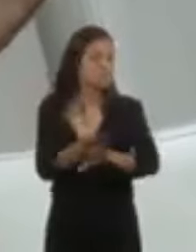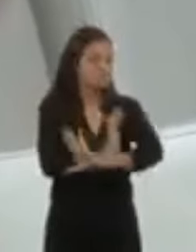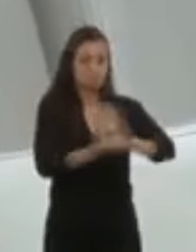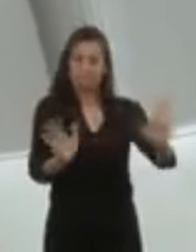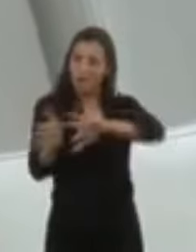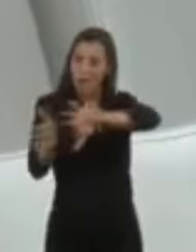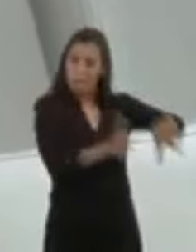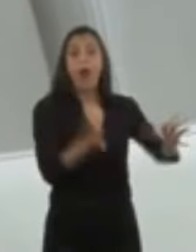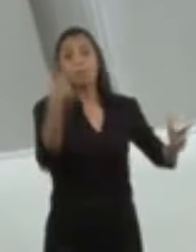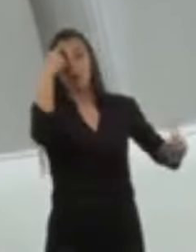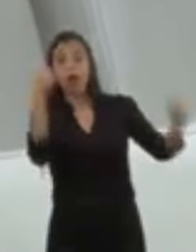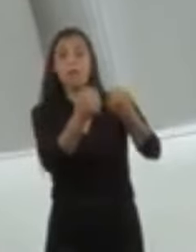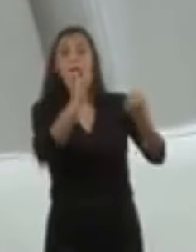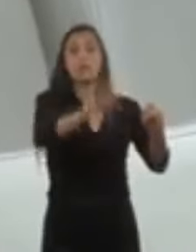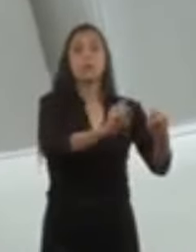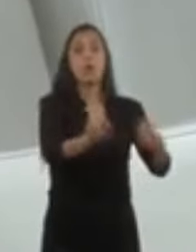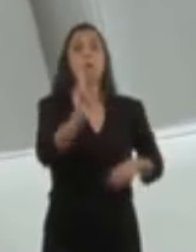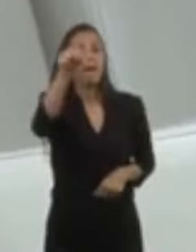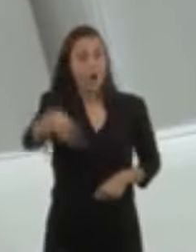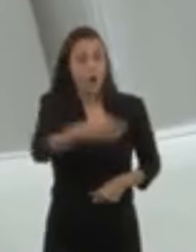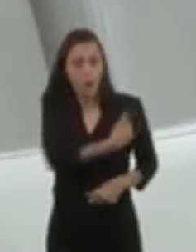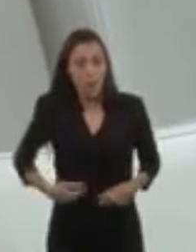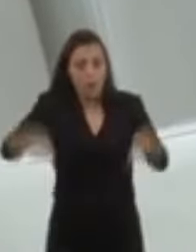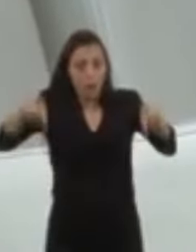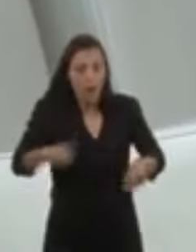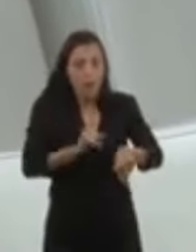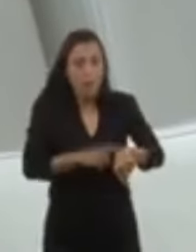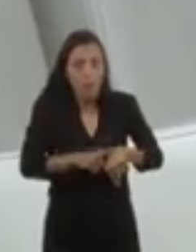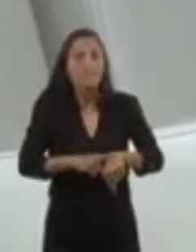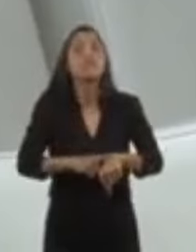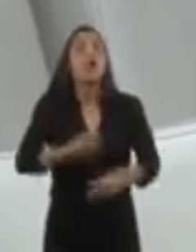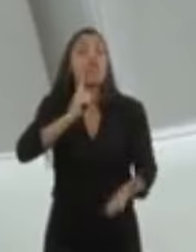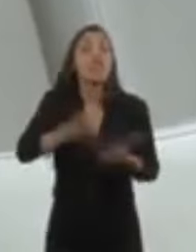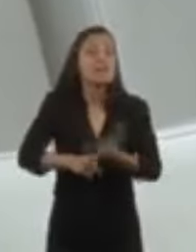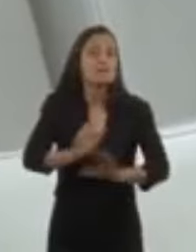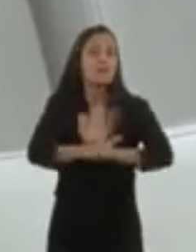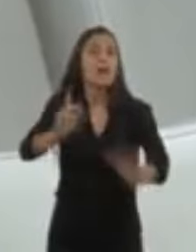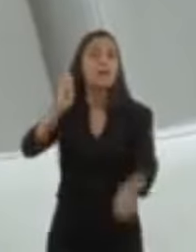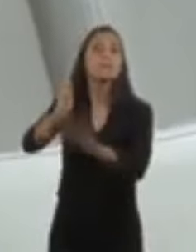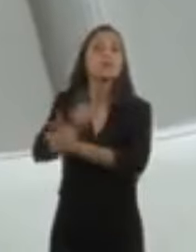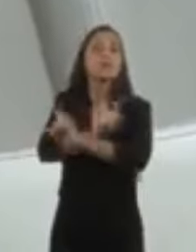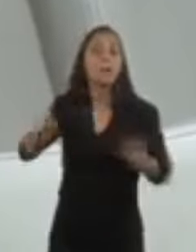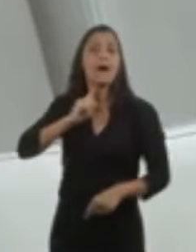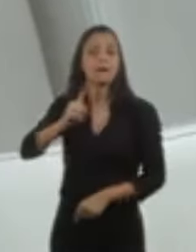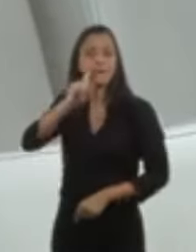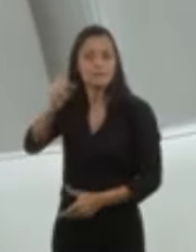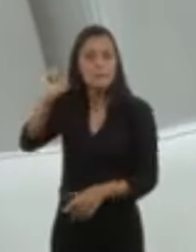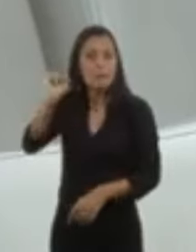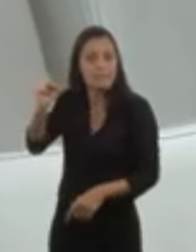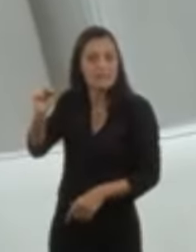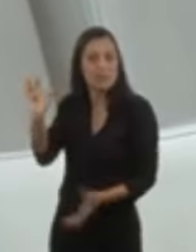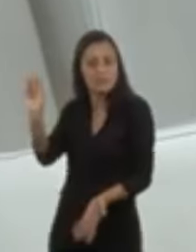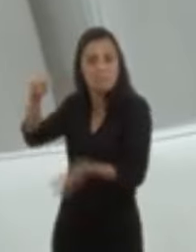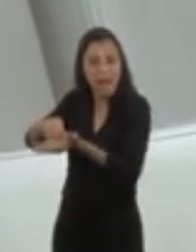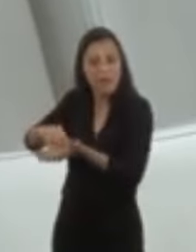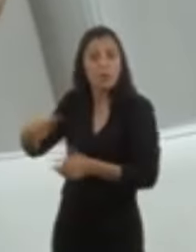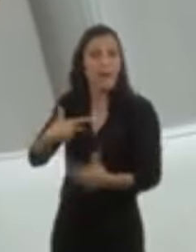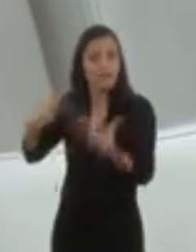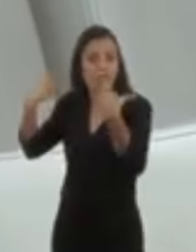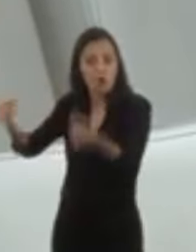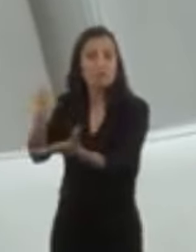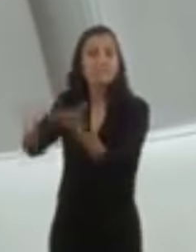podemos estar de acuerdo o no la definición de este gobierno es dejar de pagarle 13000 pesos adicionales a cada uno de los jubilados nada más que